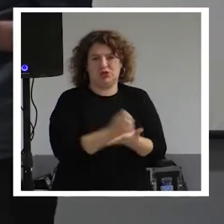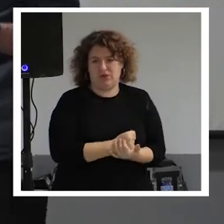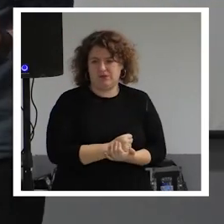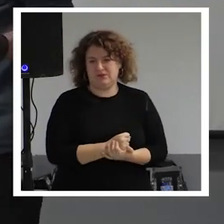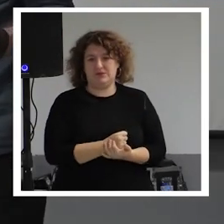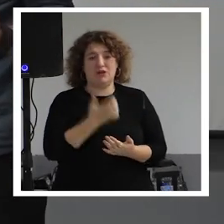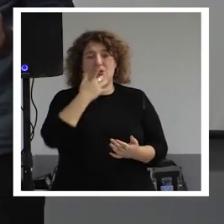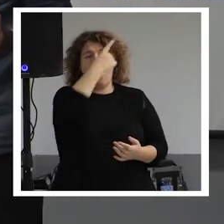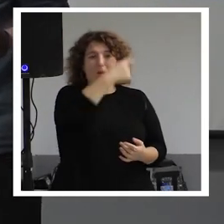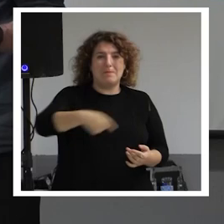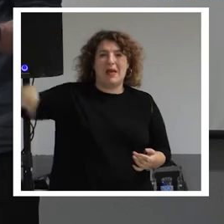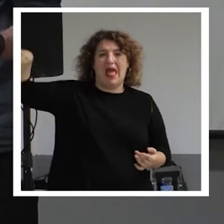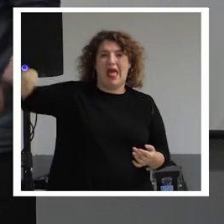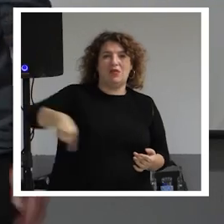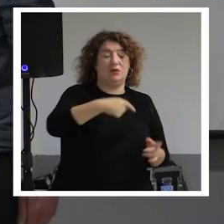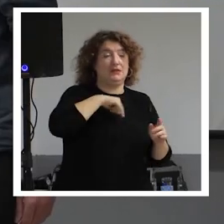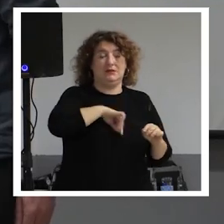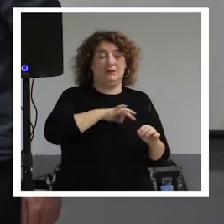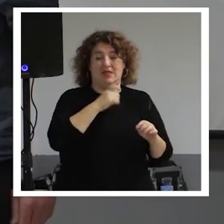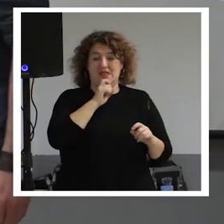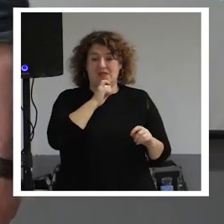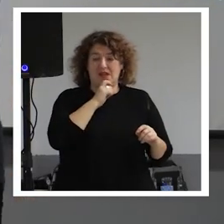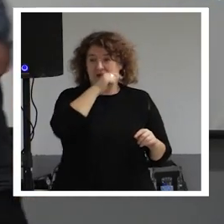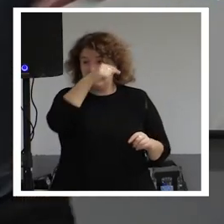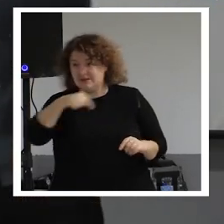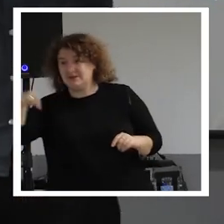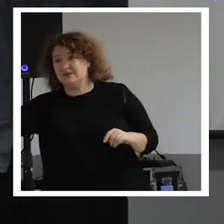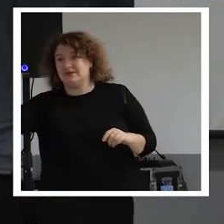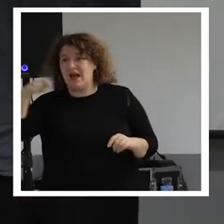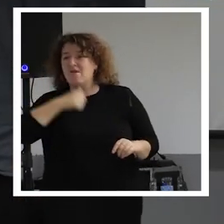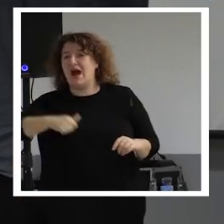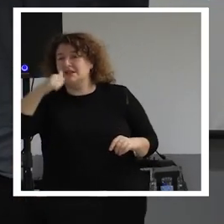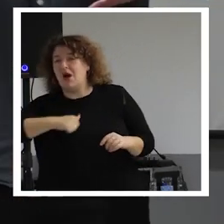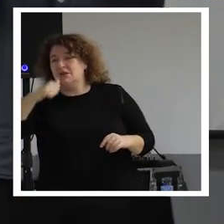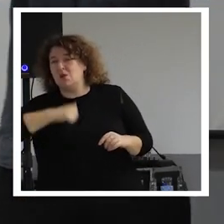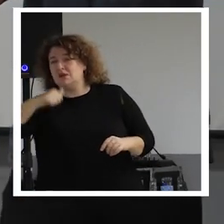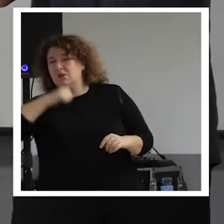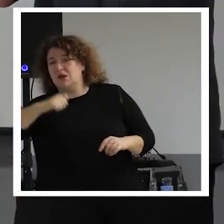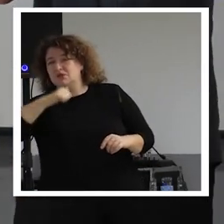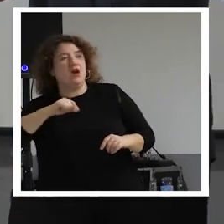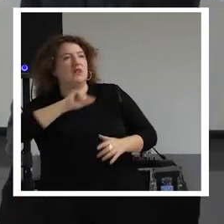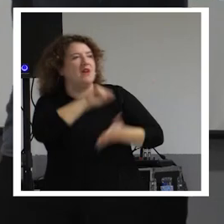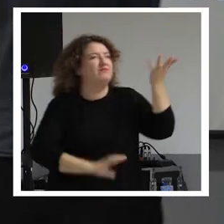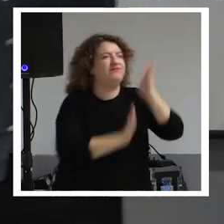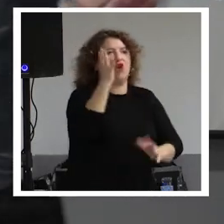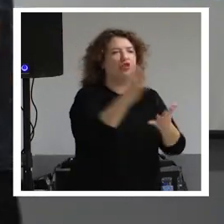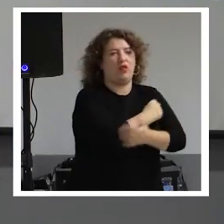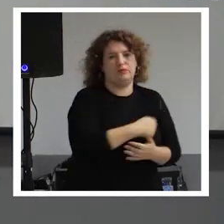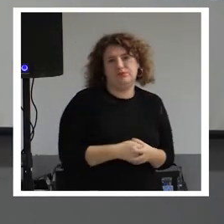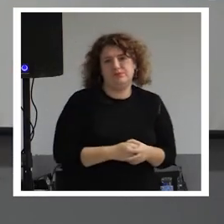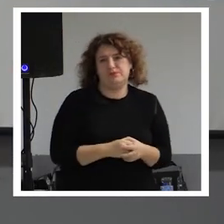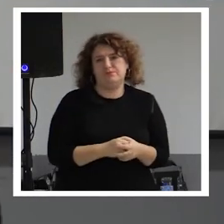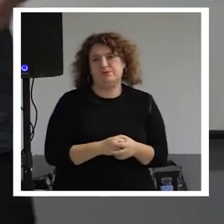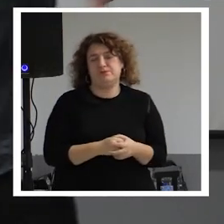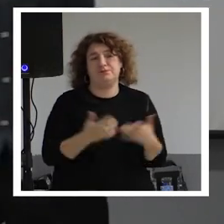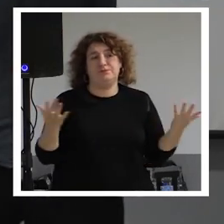tenemos lo que hace el pueblo de chile que solo conoce estar tranquilo estar tranquilo estar quemar todo quemar todo y el pueblo de chile tiene un